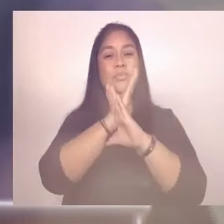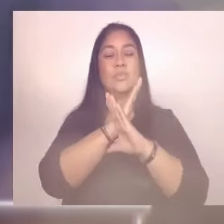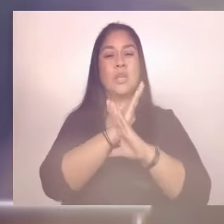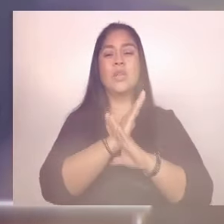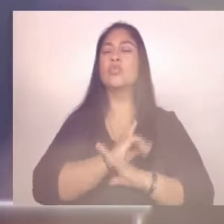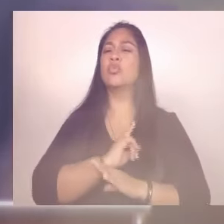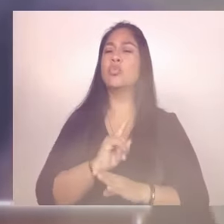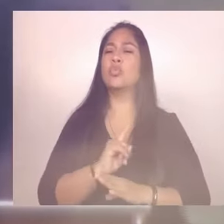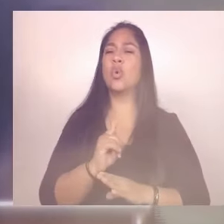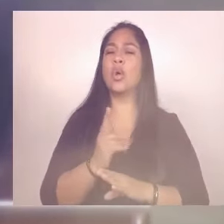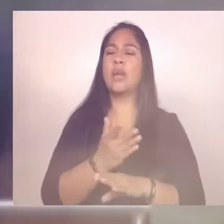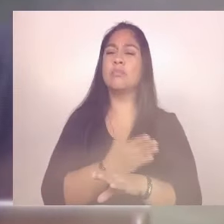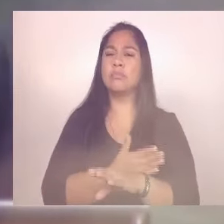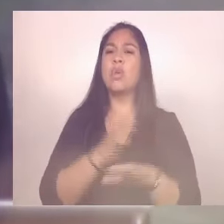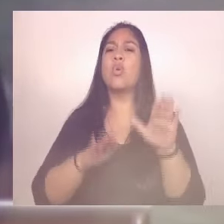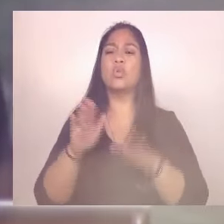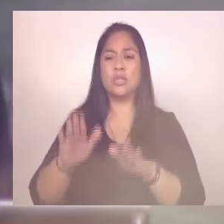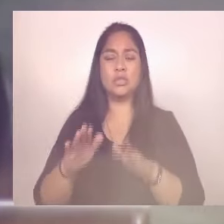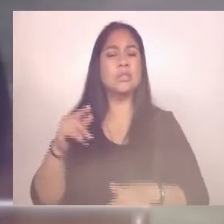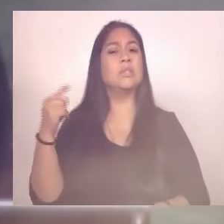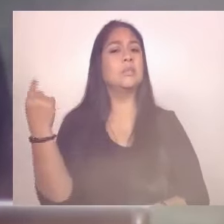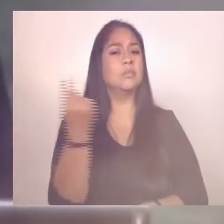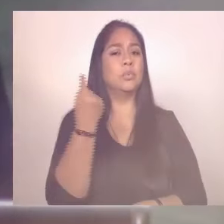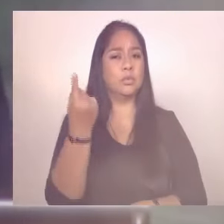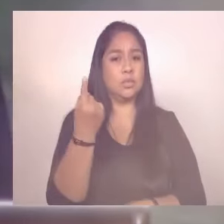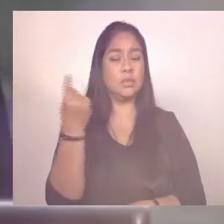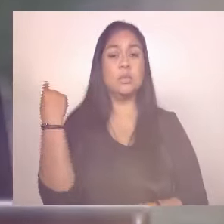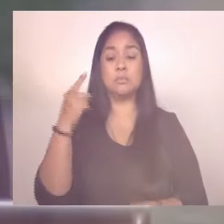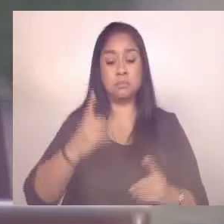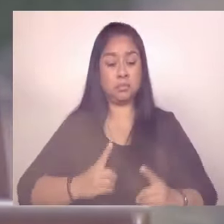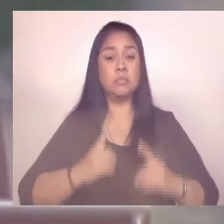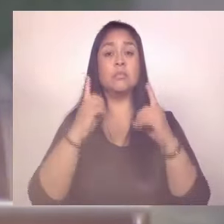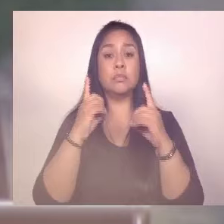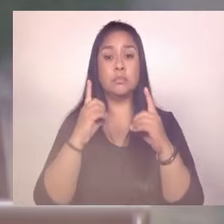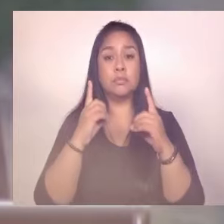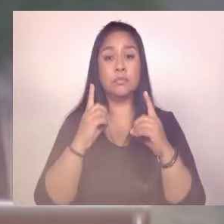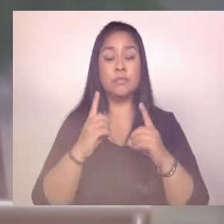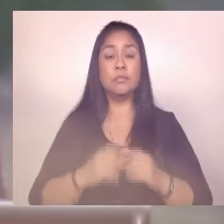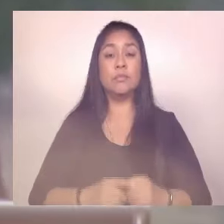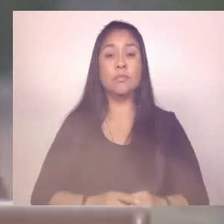seguridad son precondiciones indispensables del desarrollo.